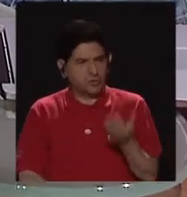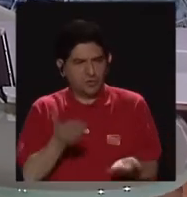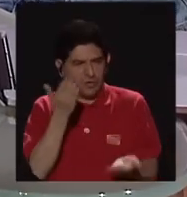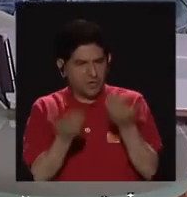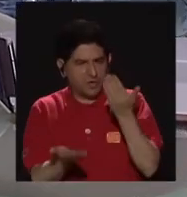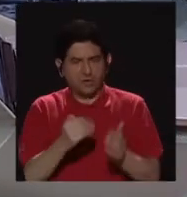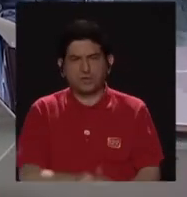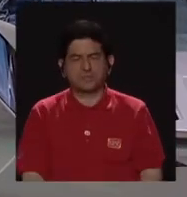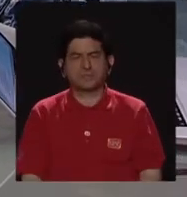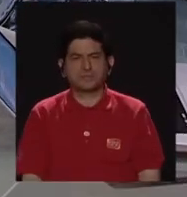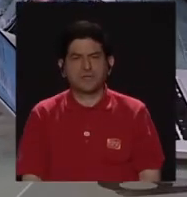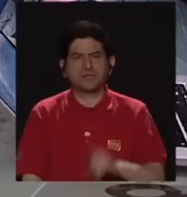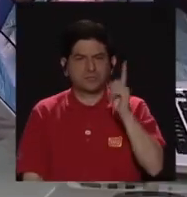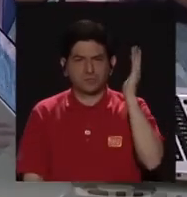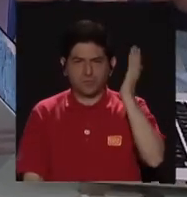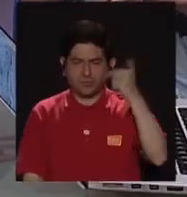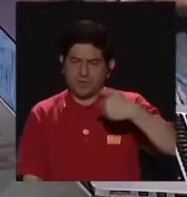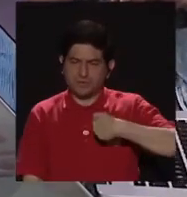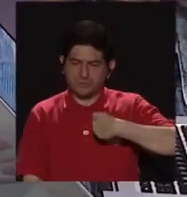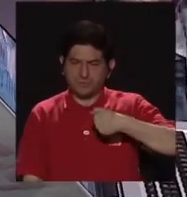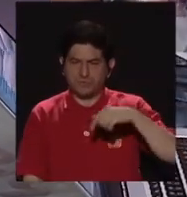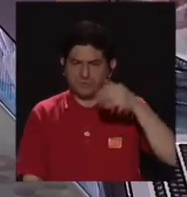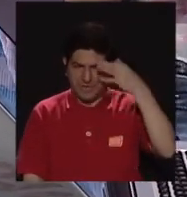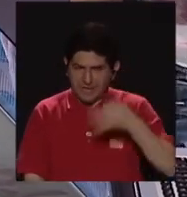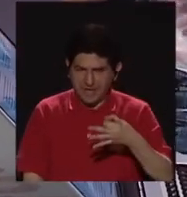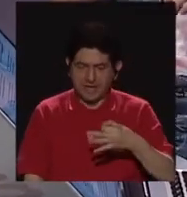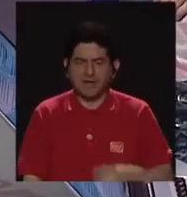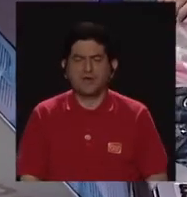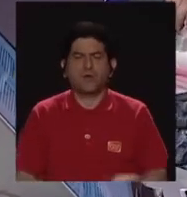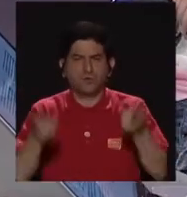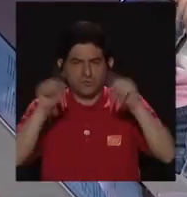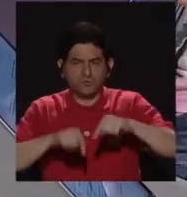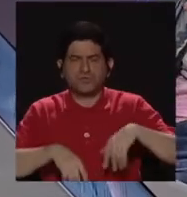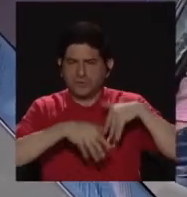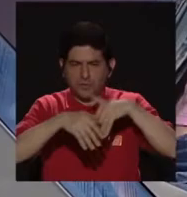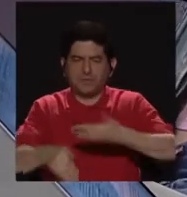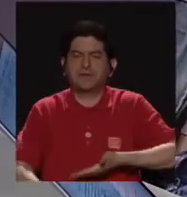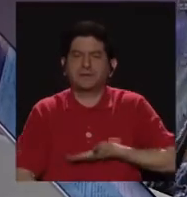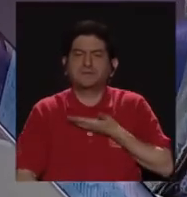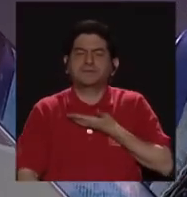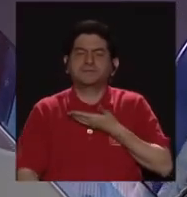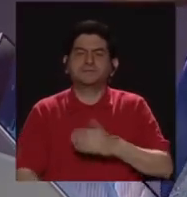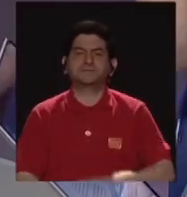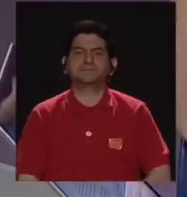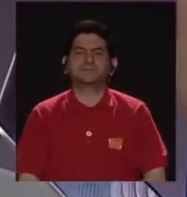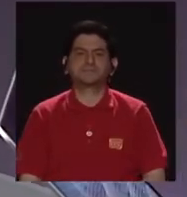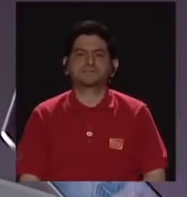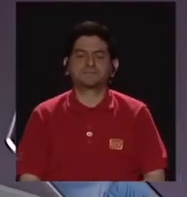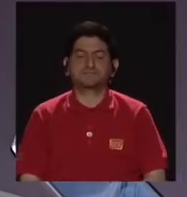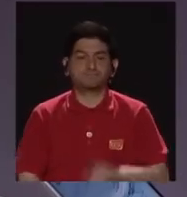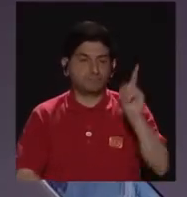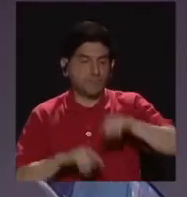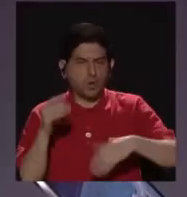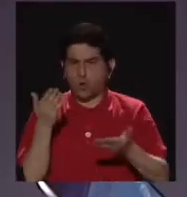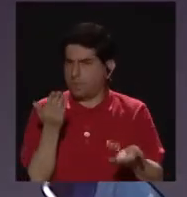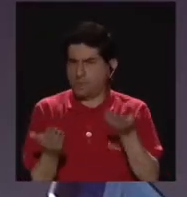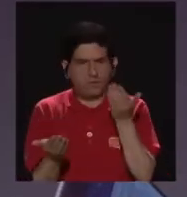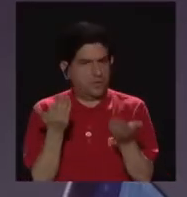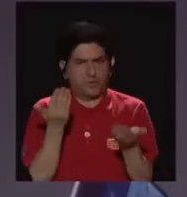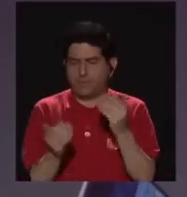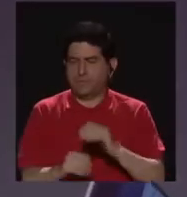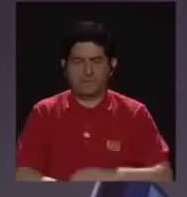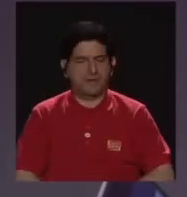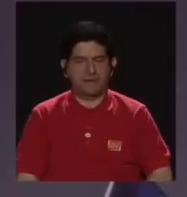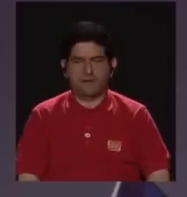respecto de eso o alguna discusión aquí para el orgullo bueno no se puede comparar tal vez